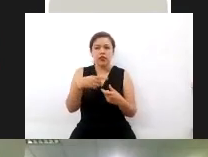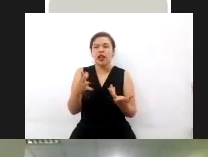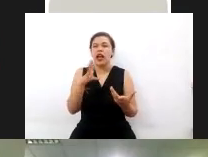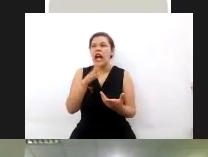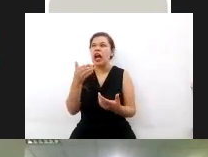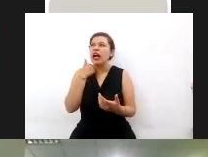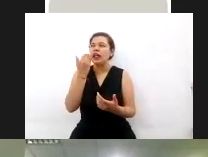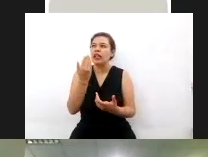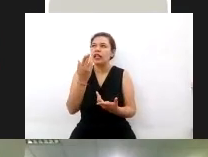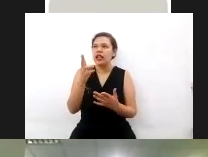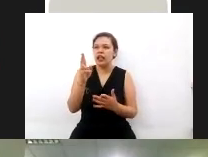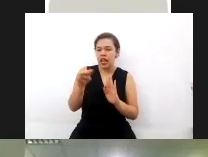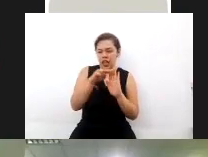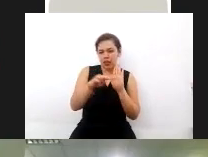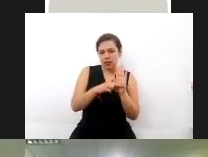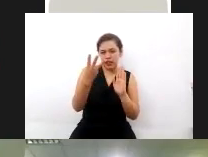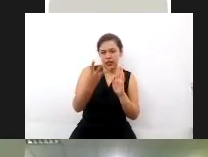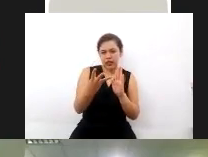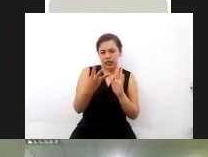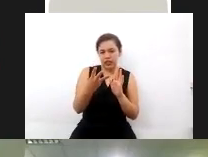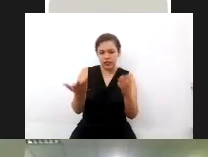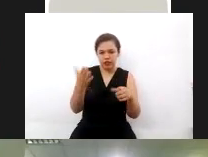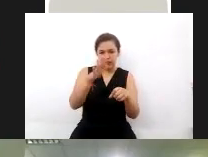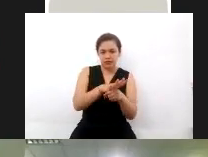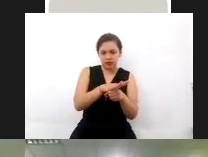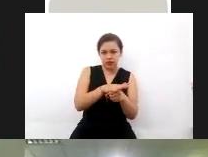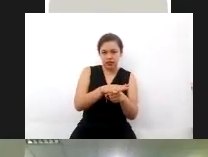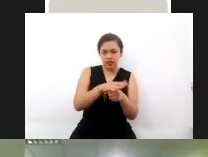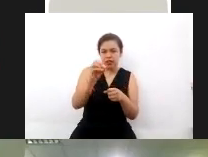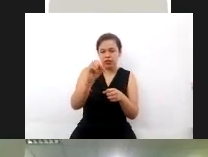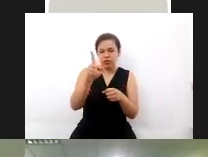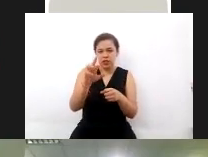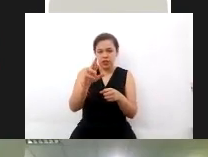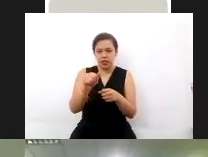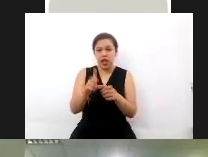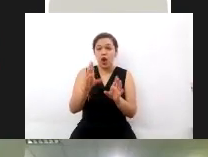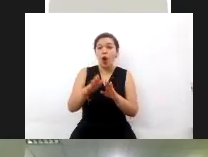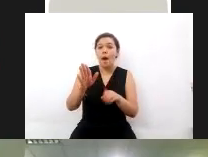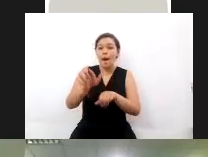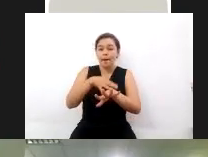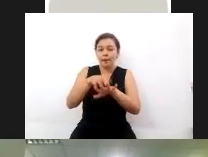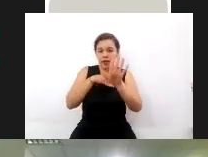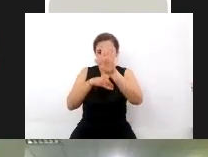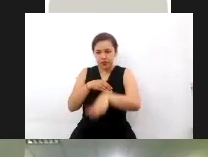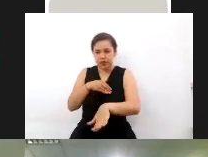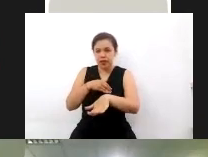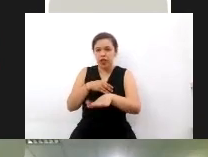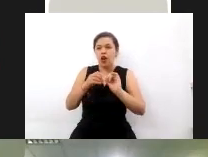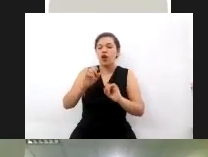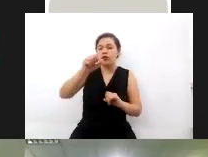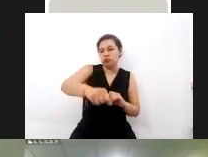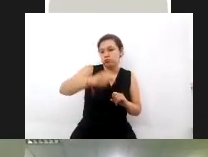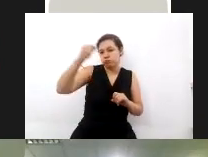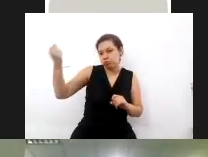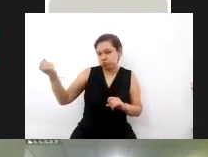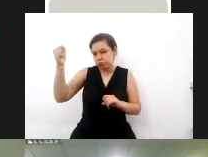la norma marca 3 tipos de tapa: tapa oscilante, tapa de accionamiento de pedal o bien una tapa normal como la que conocemos, pero debe